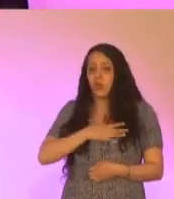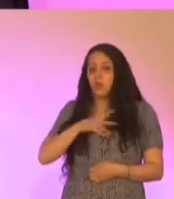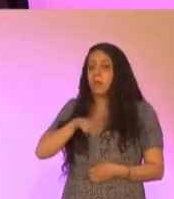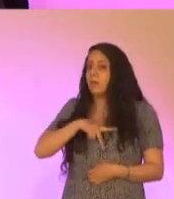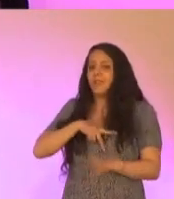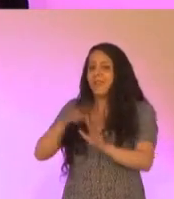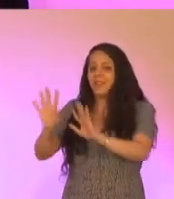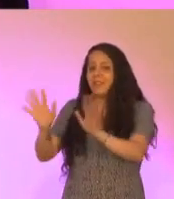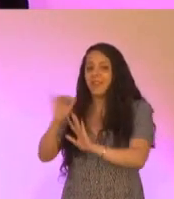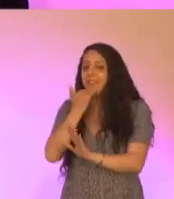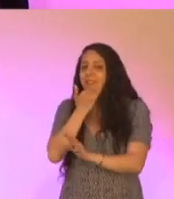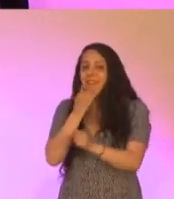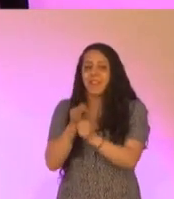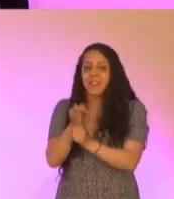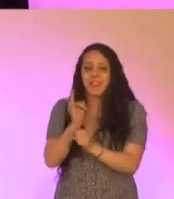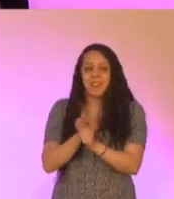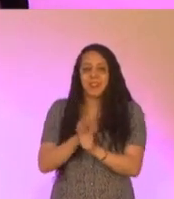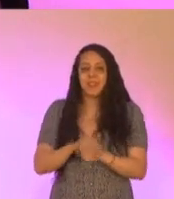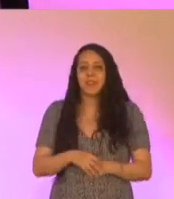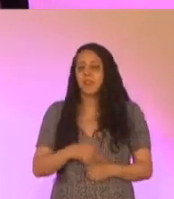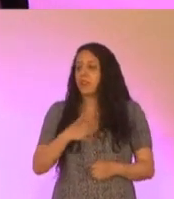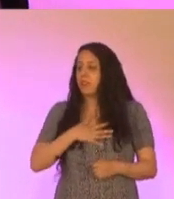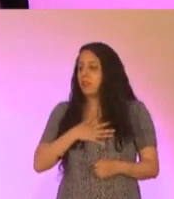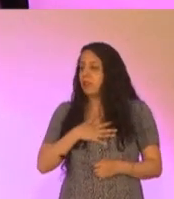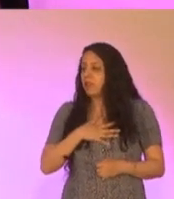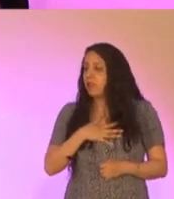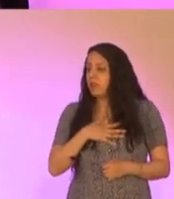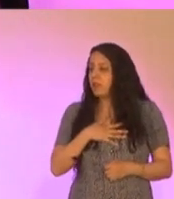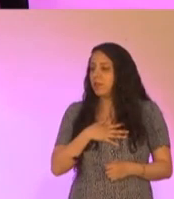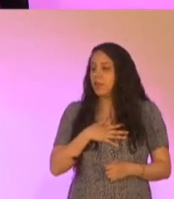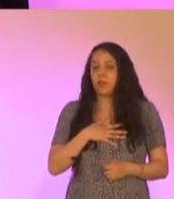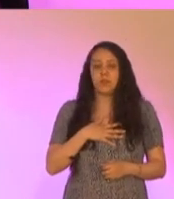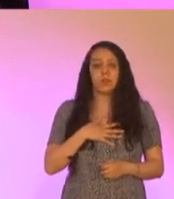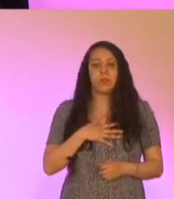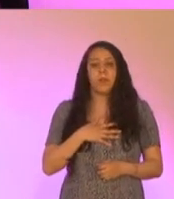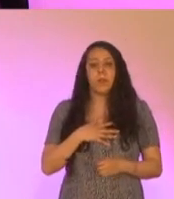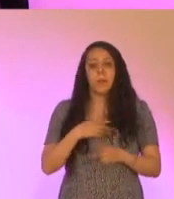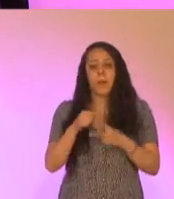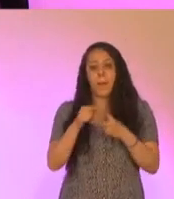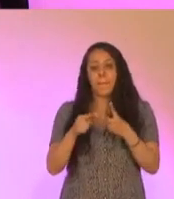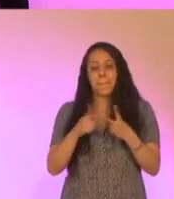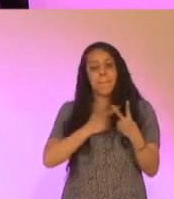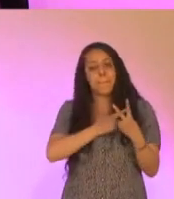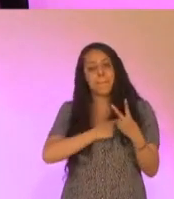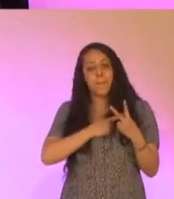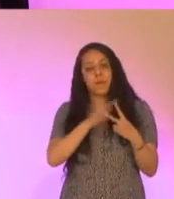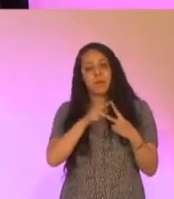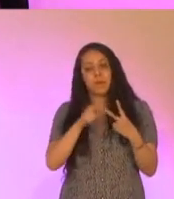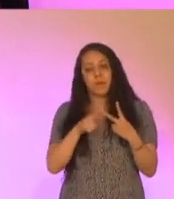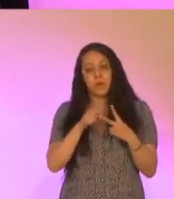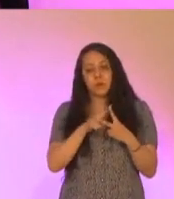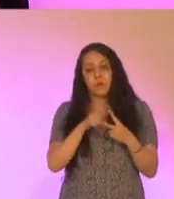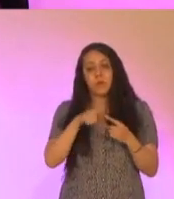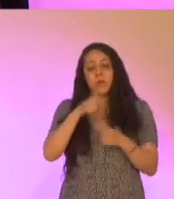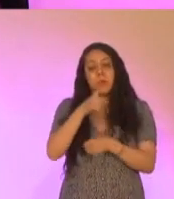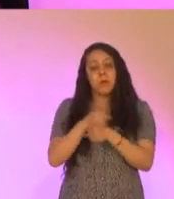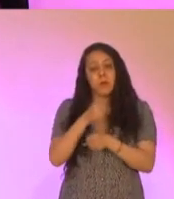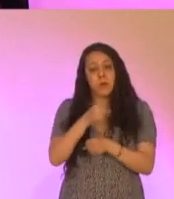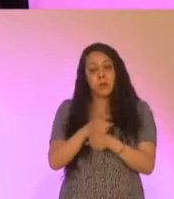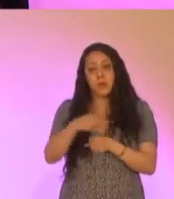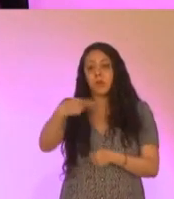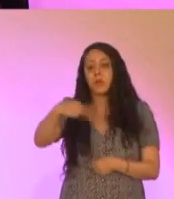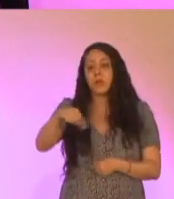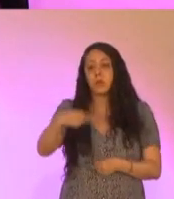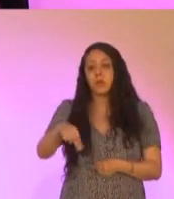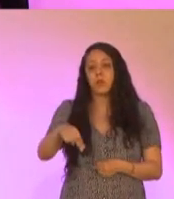yo diría que tengo dos que me gustaría resaltar primero uno que se llama cinco